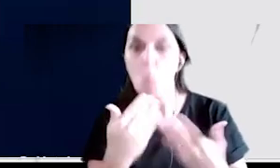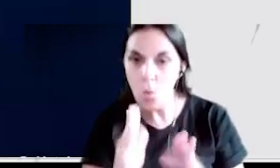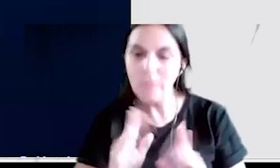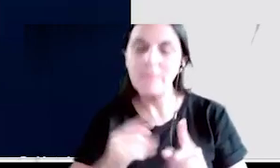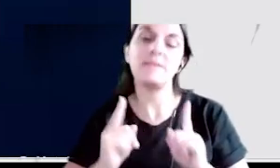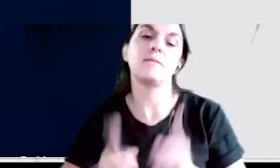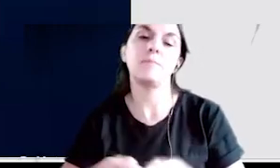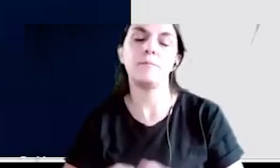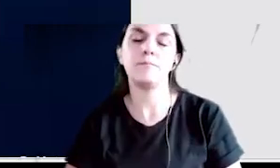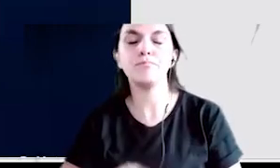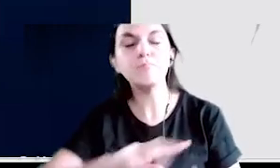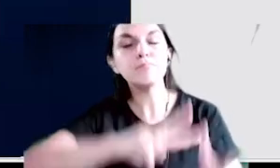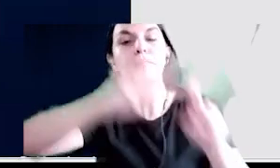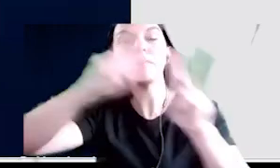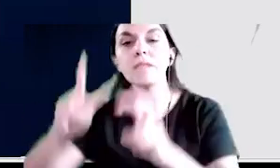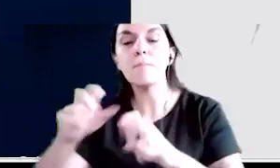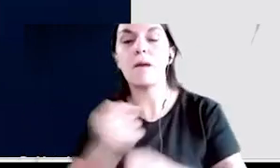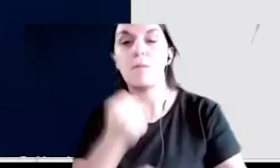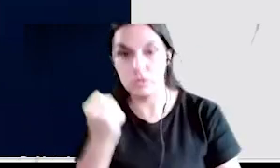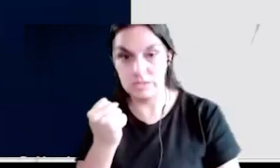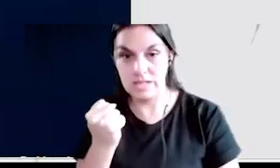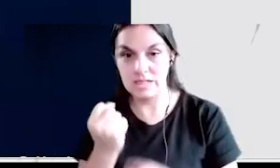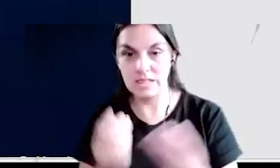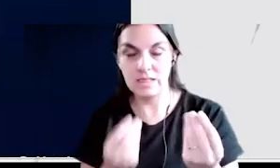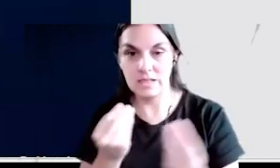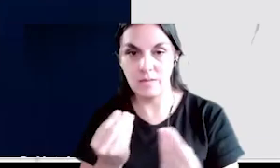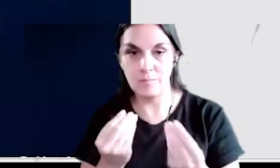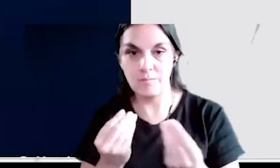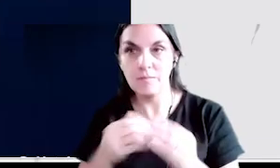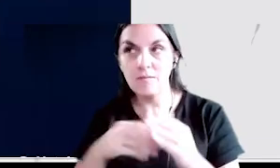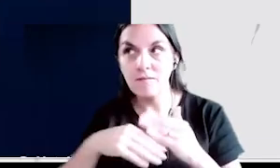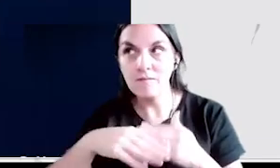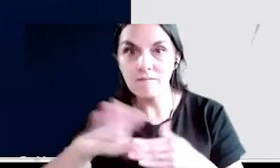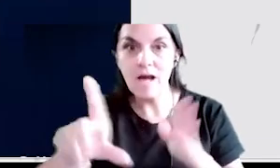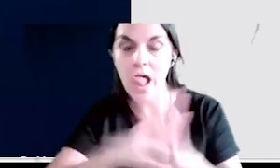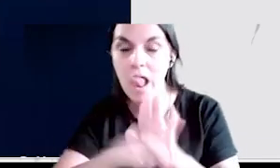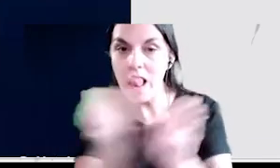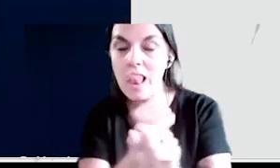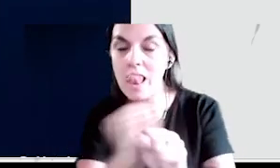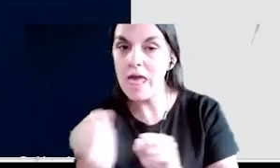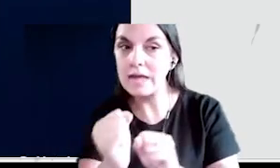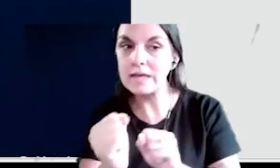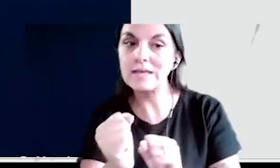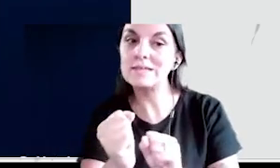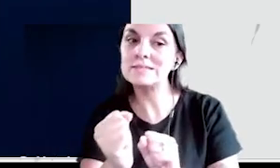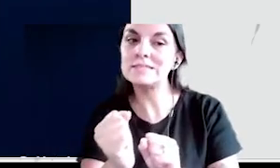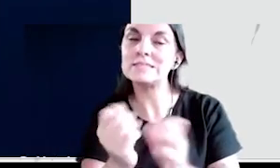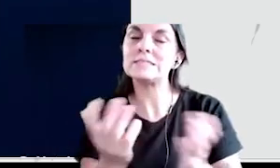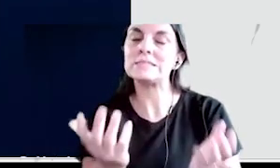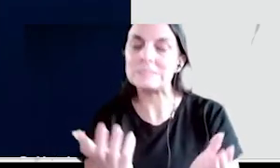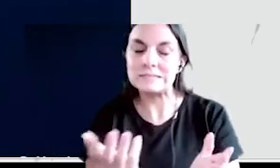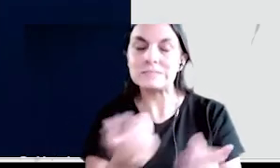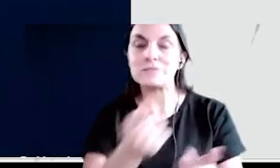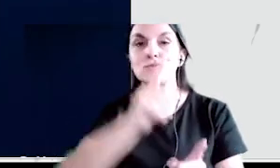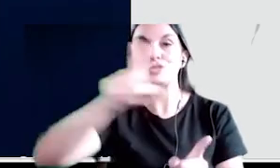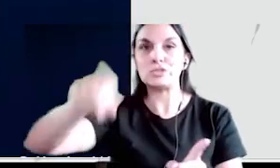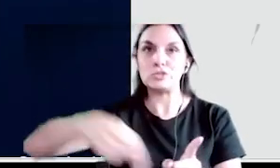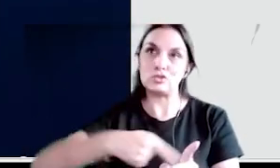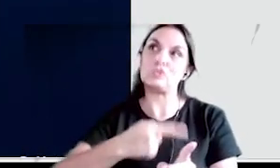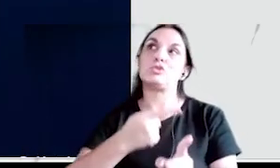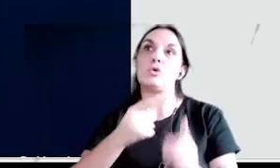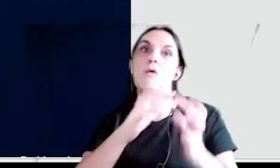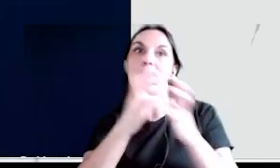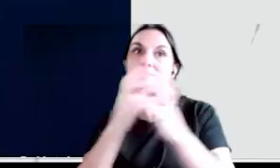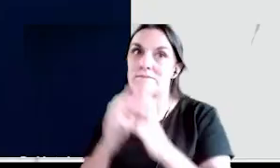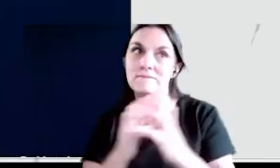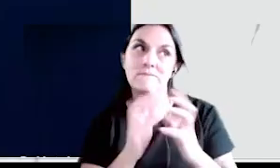tema importante también es que está por salir una ley que a nosotros nos ha dado mucho que hablar, que tiene que